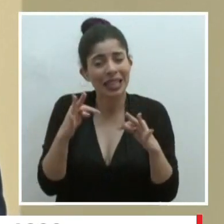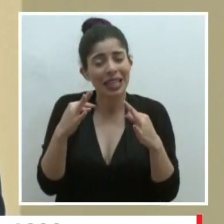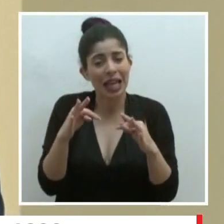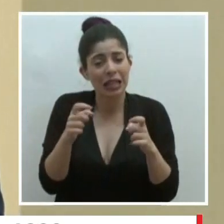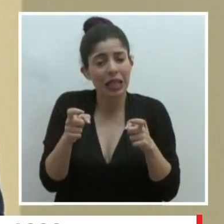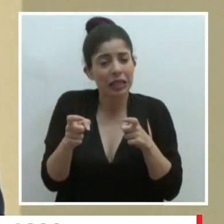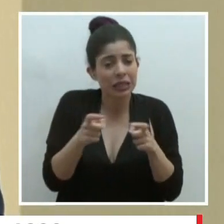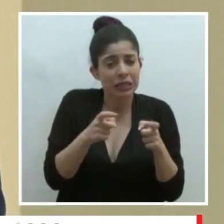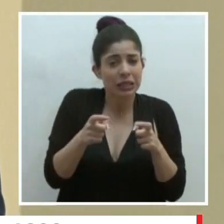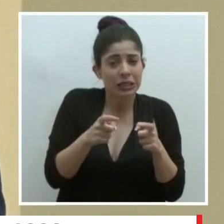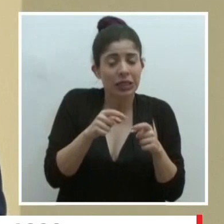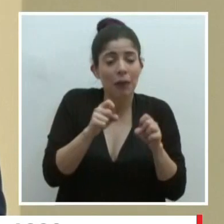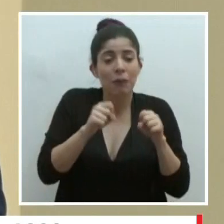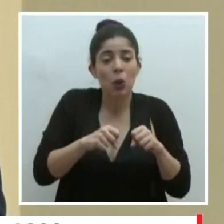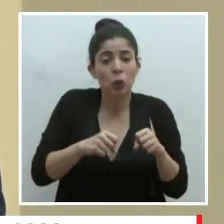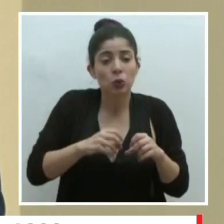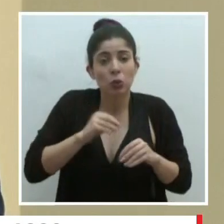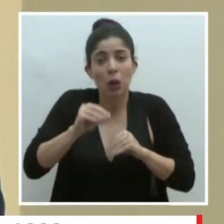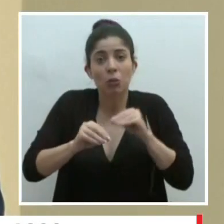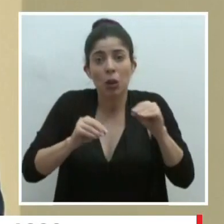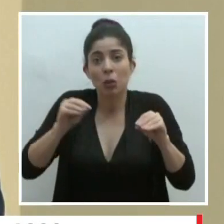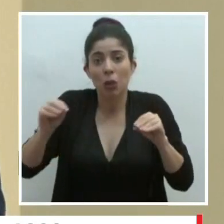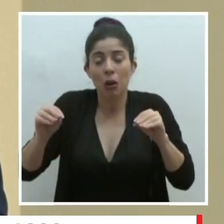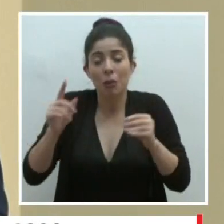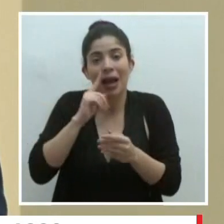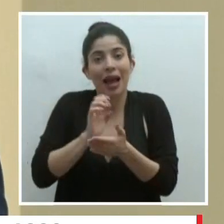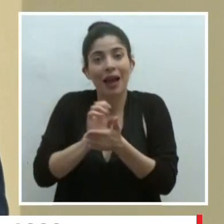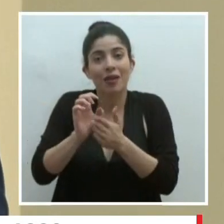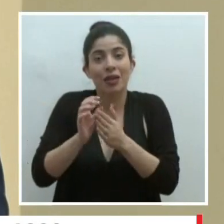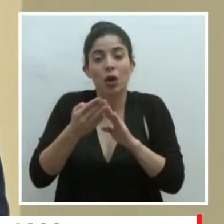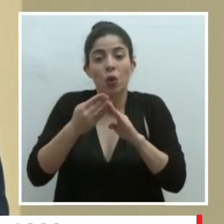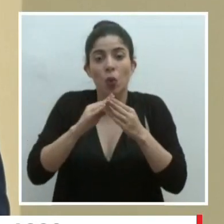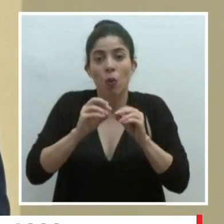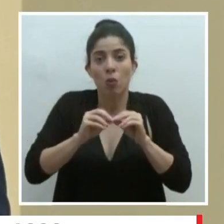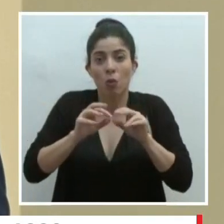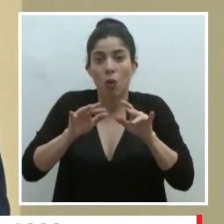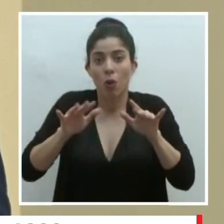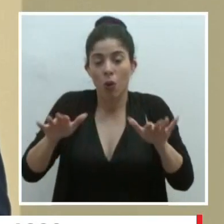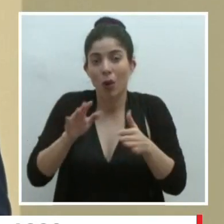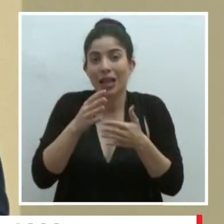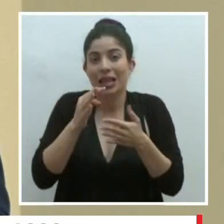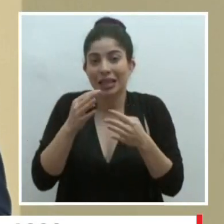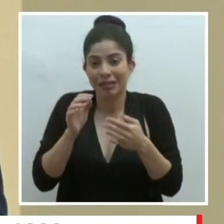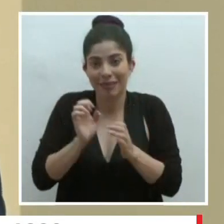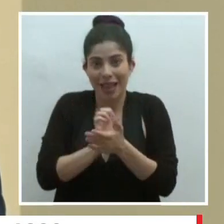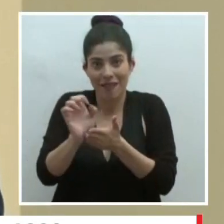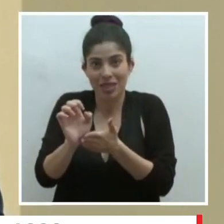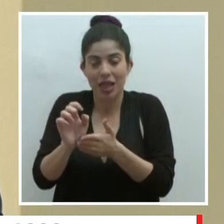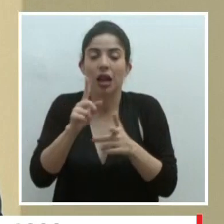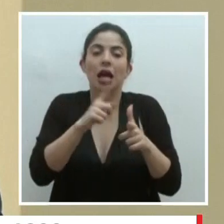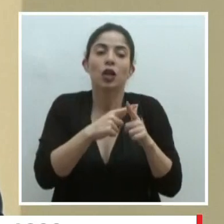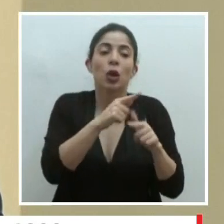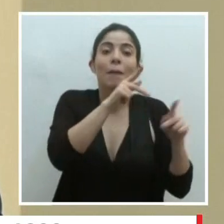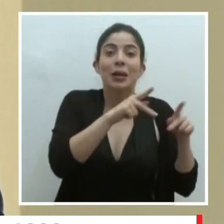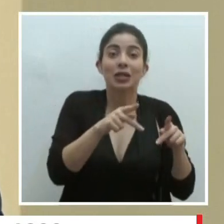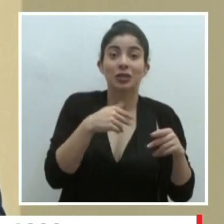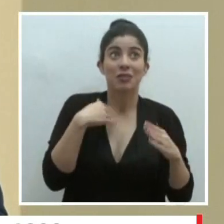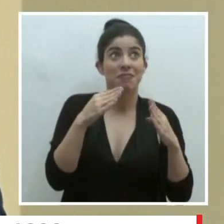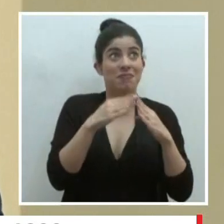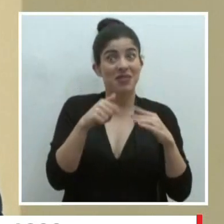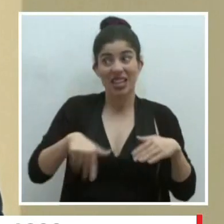la eventual transmisión o riesgo incrementado de transmisión comunitaria, es muy importante que traten ellos de no justamente extenderse,